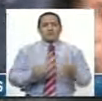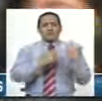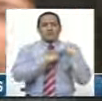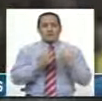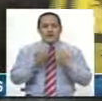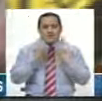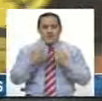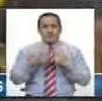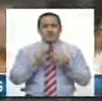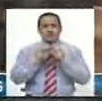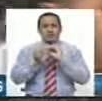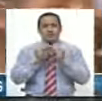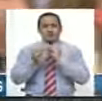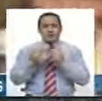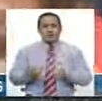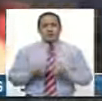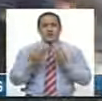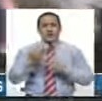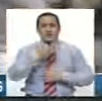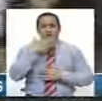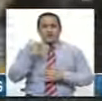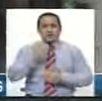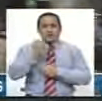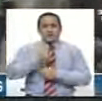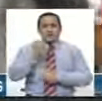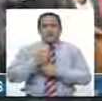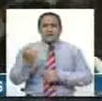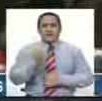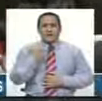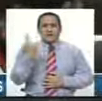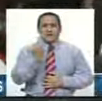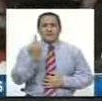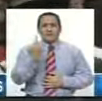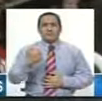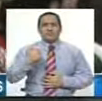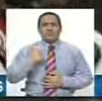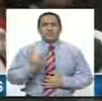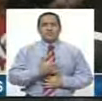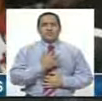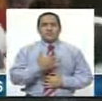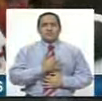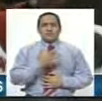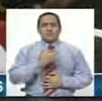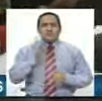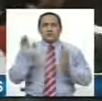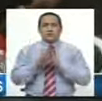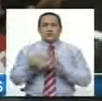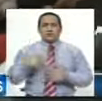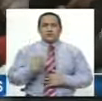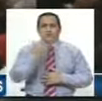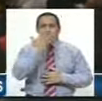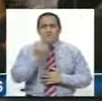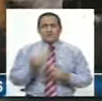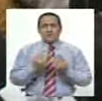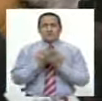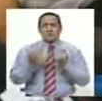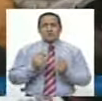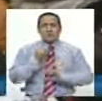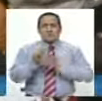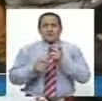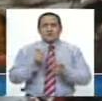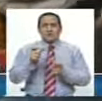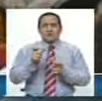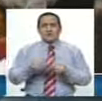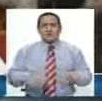de los ajustes requeridos para el mejor funcionamiento del sistema. Yo siento la incomodidad de muchas